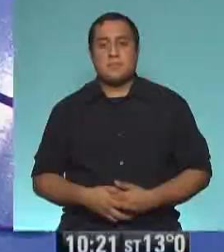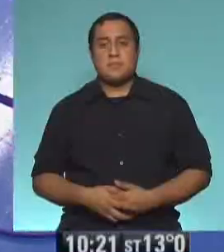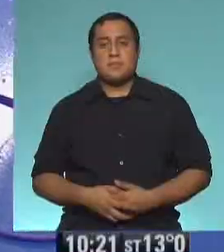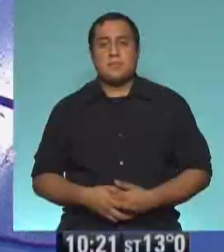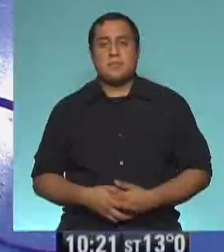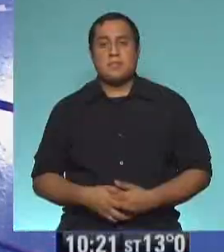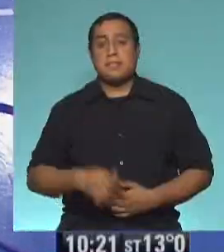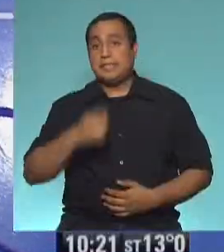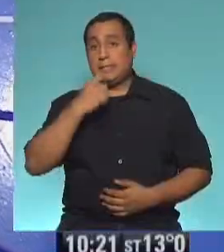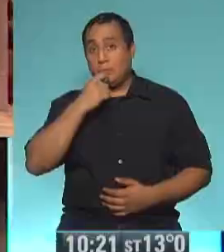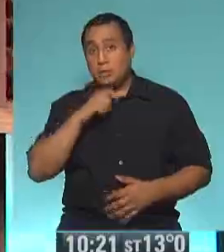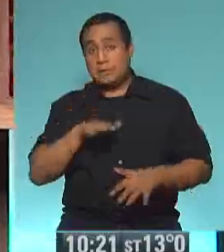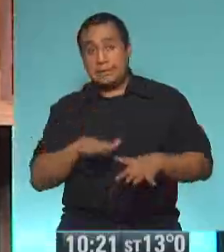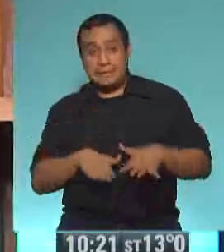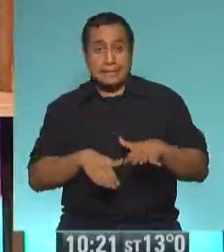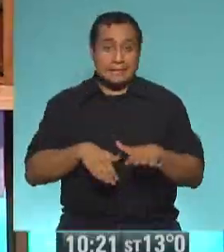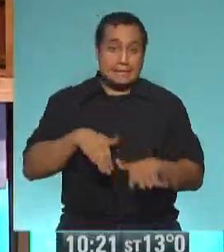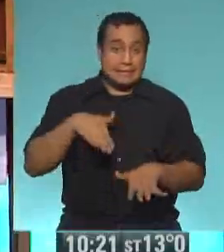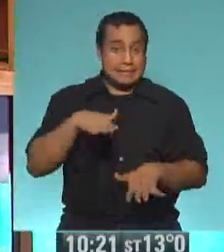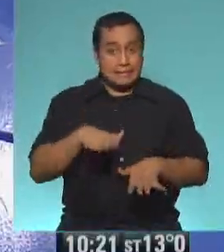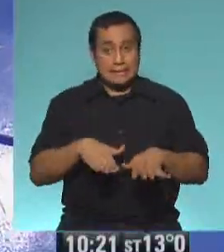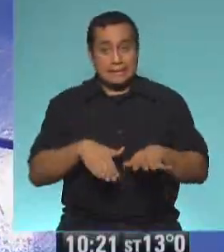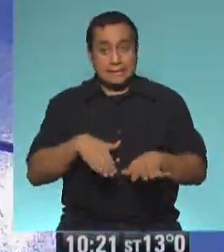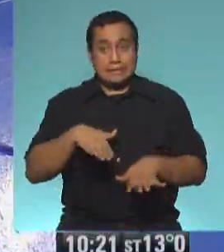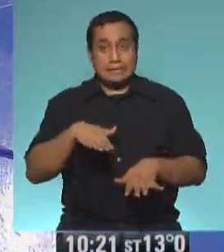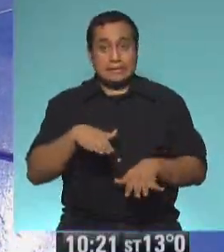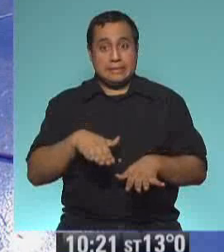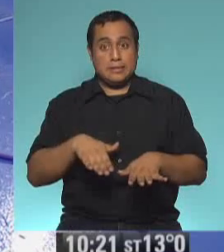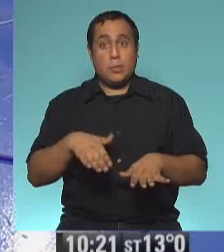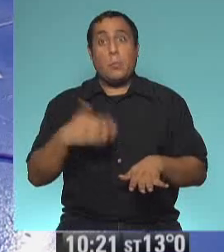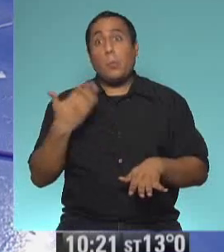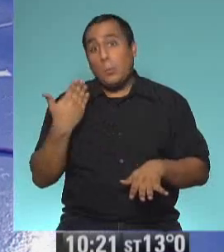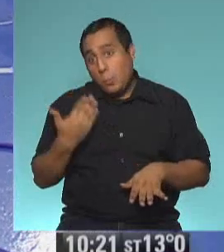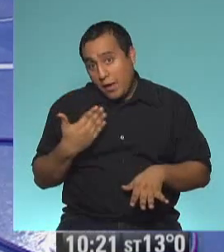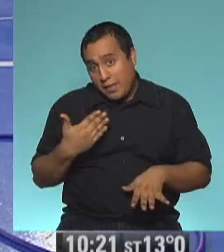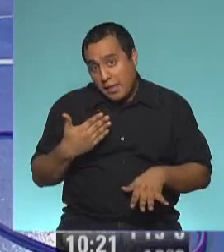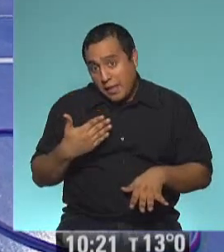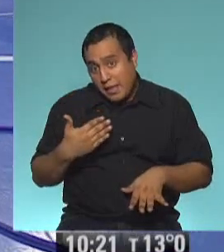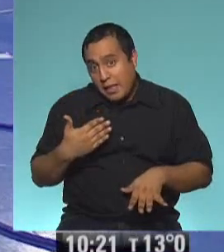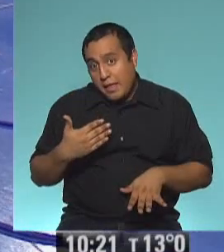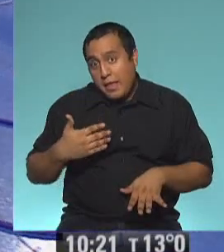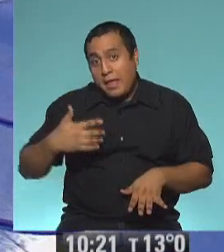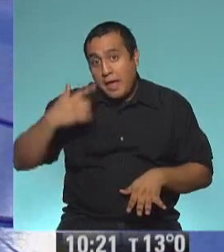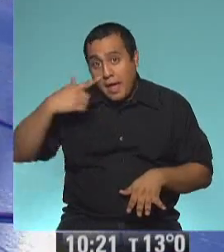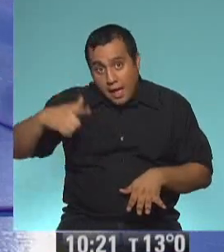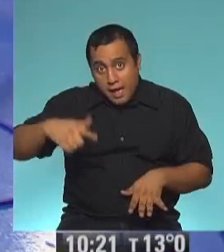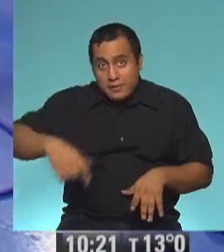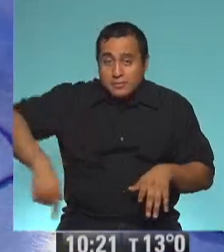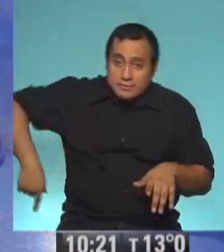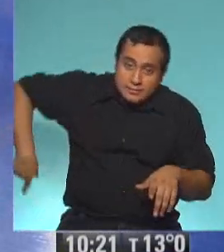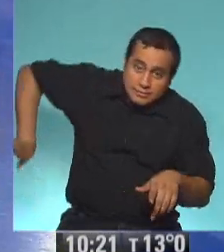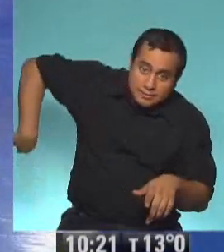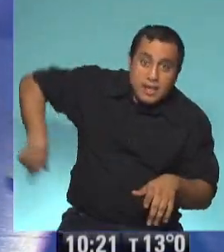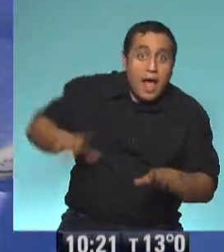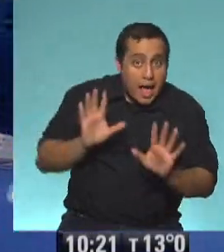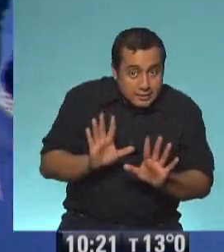estás venís re canchero, re canchera, sí, y ya estás haciendo tu equilibrio, podés, si te animás, saltar. Anímense, mirá. A levantar una pierna